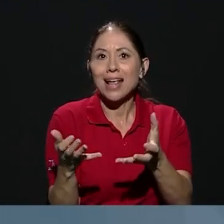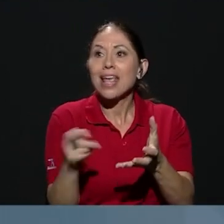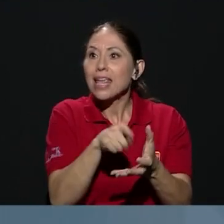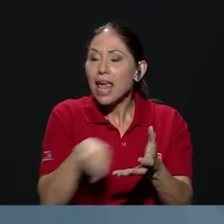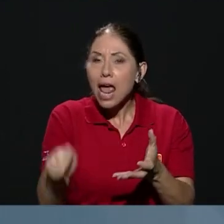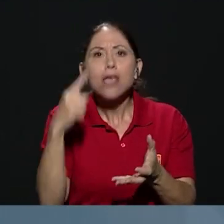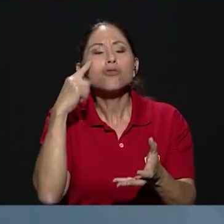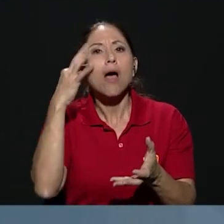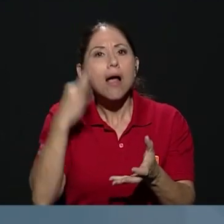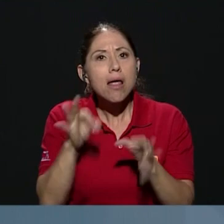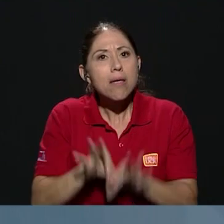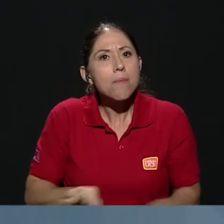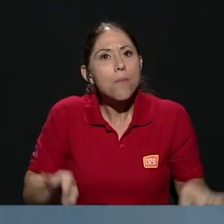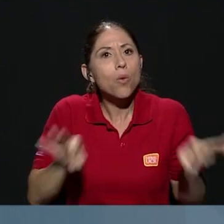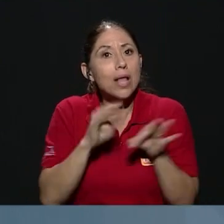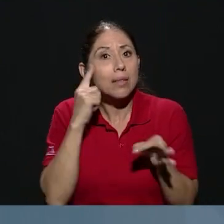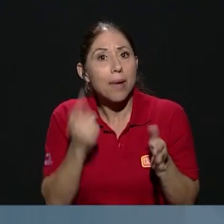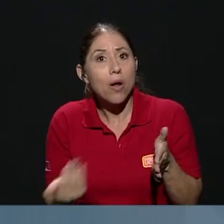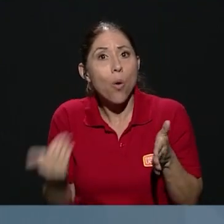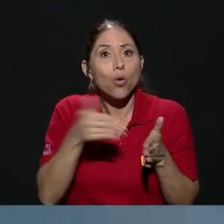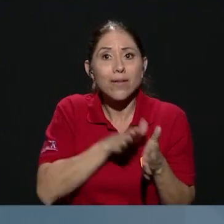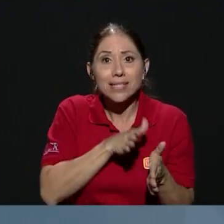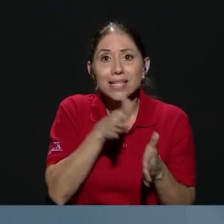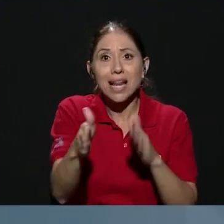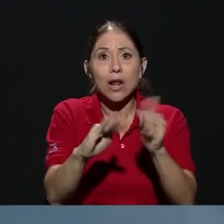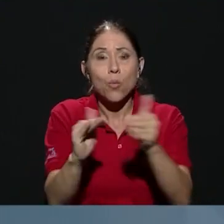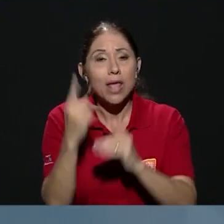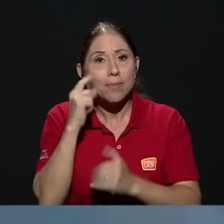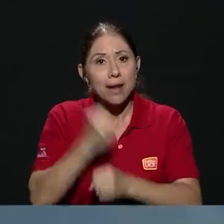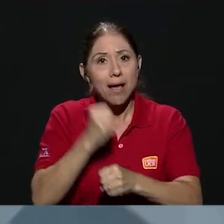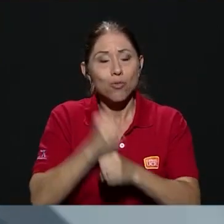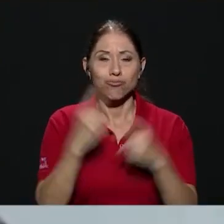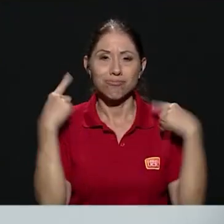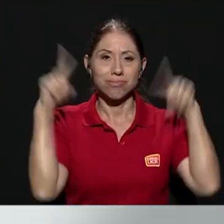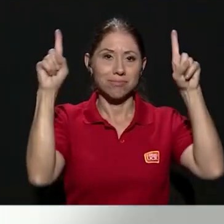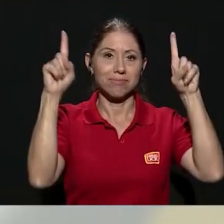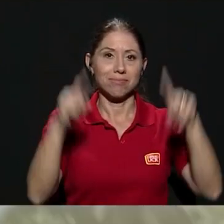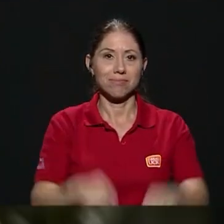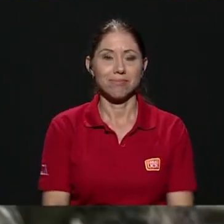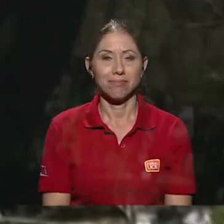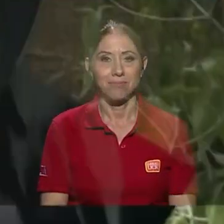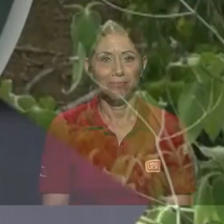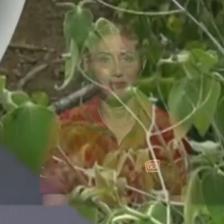a sus comunidades y aportar, es uno de los logros mayores que tenemos.